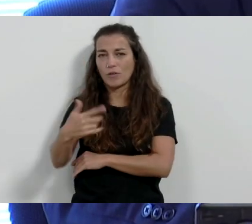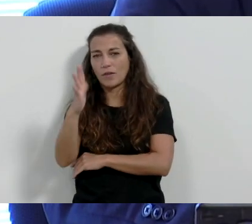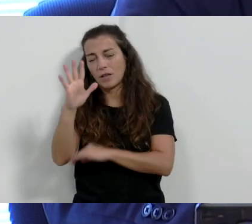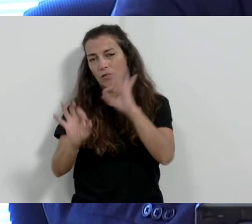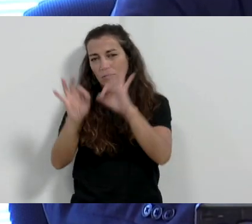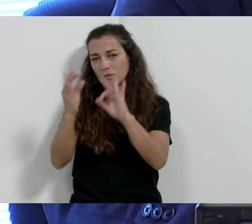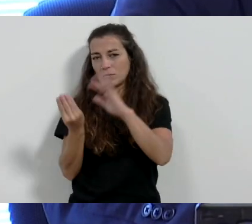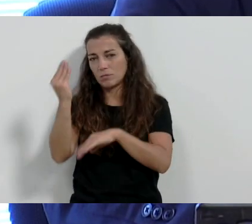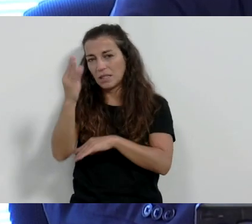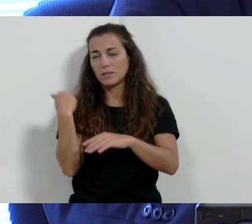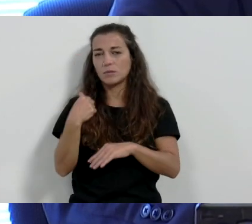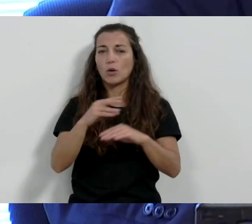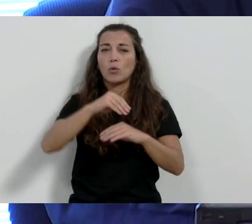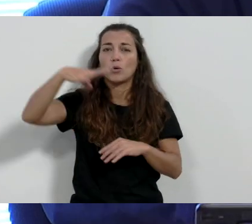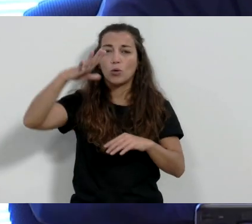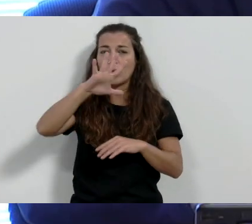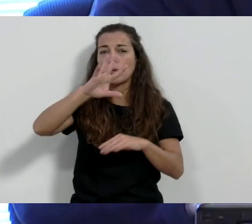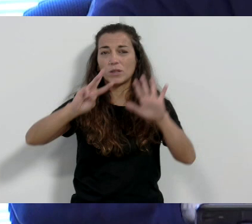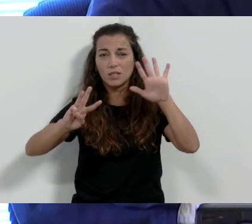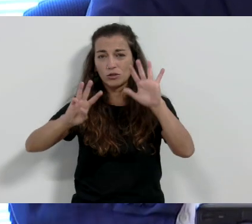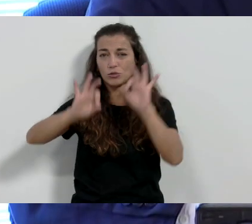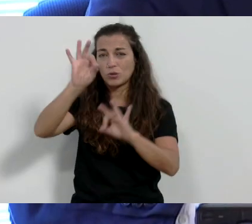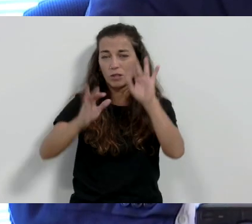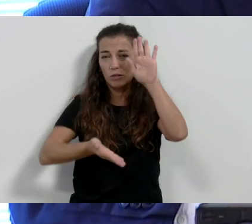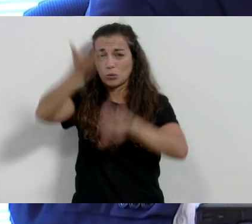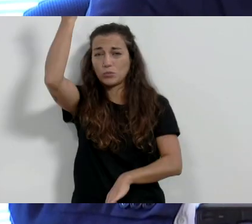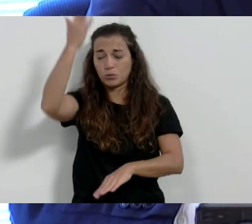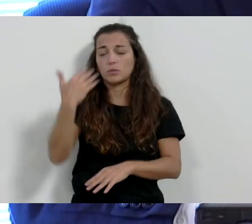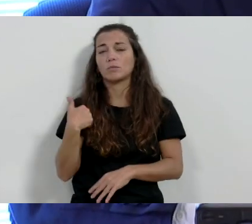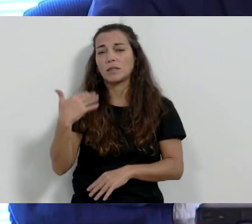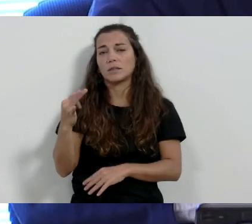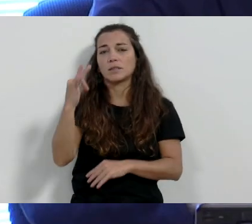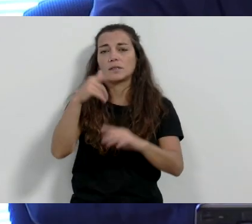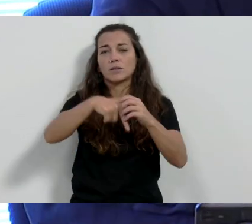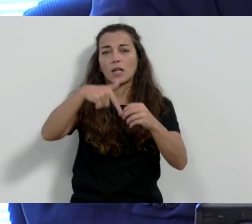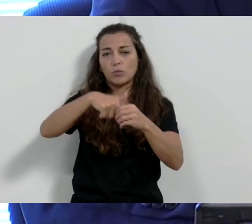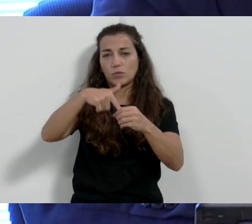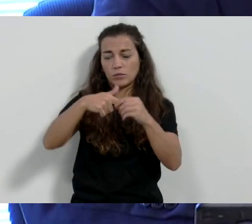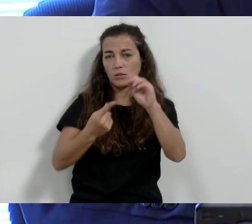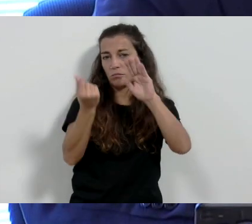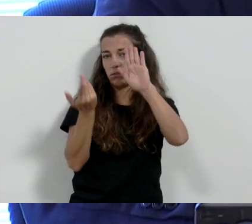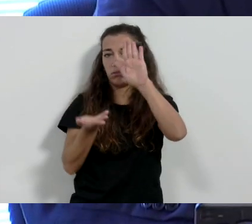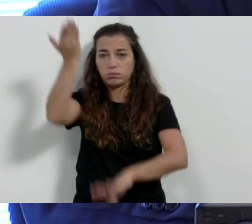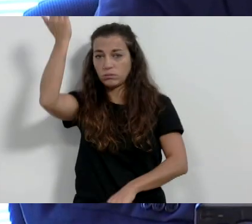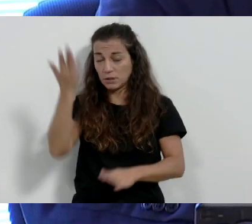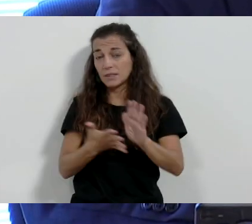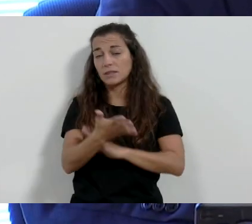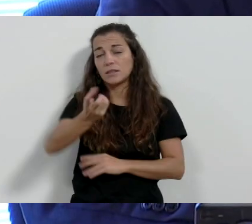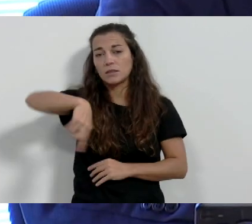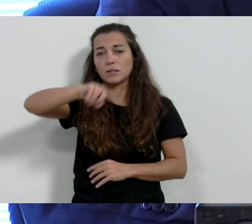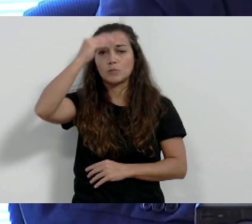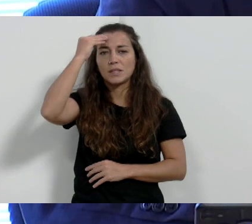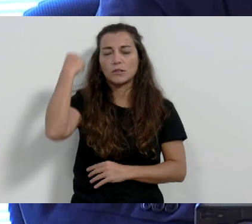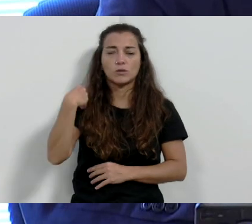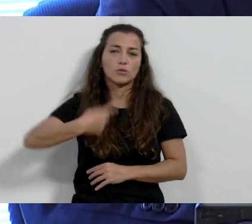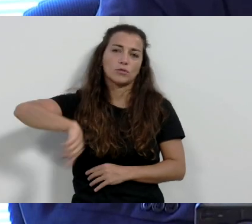más del 58%, y qué decir de la subida de los carburantes. Por eso creo que estamos a tiempo de que el equipo de